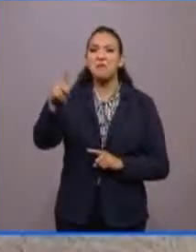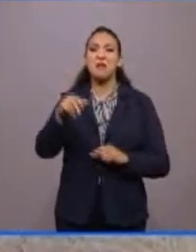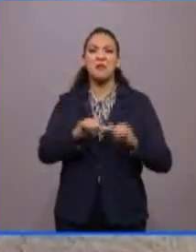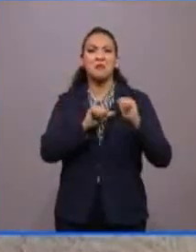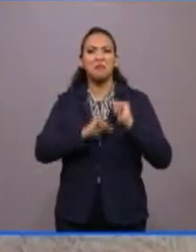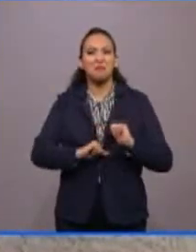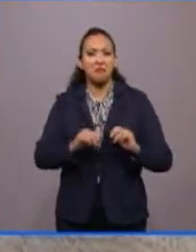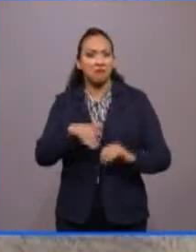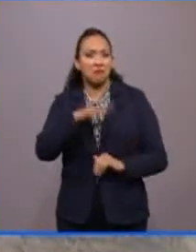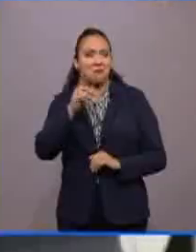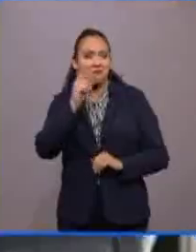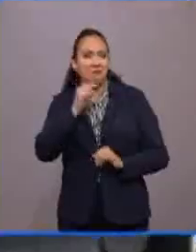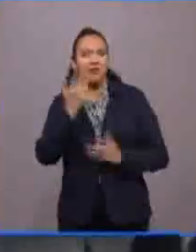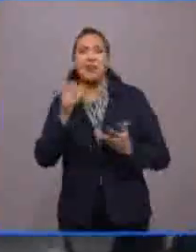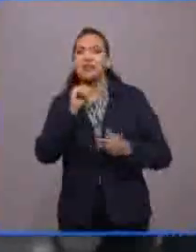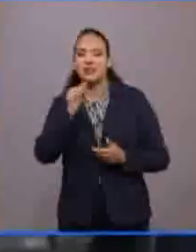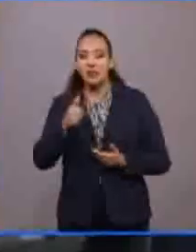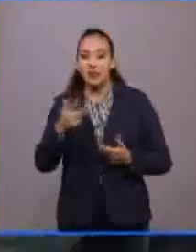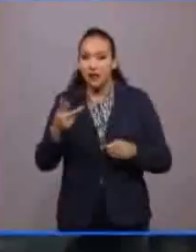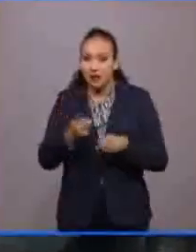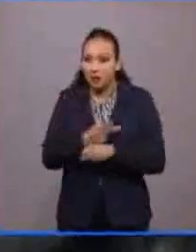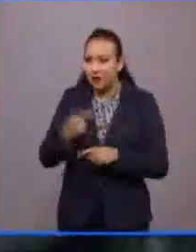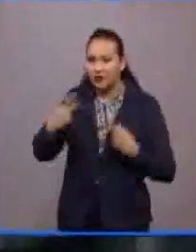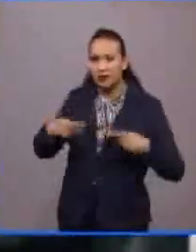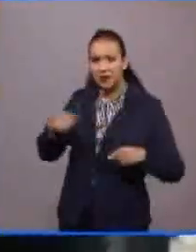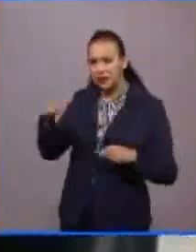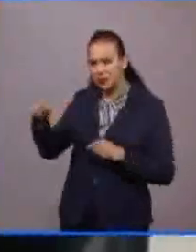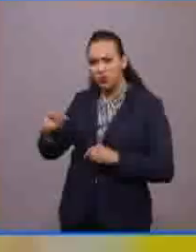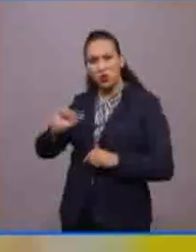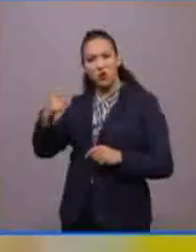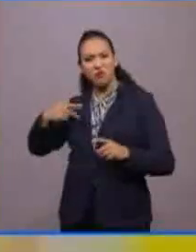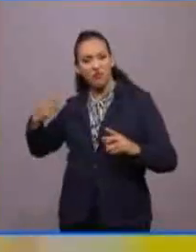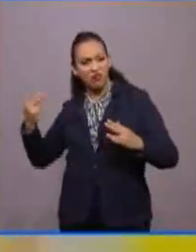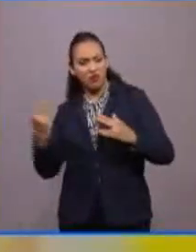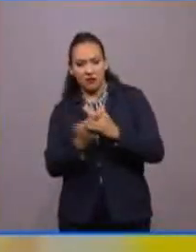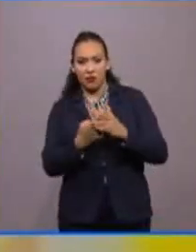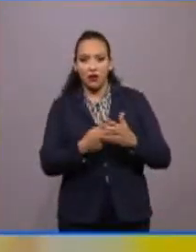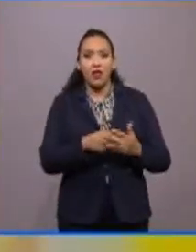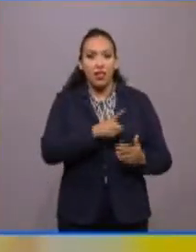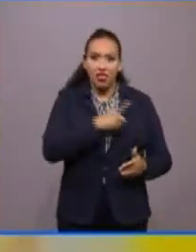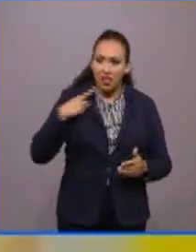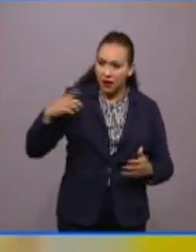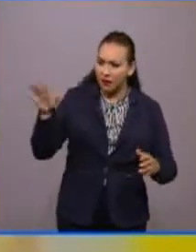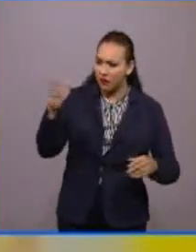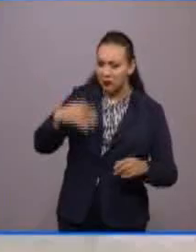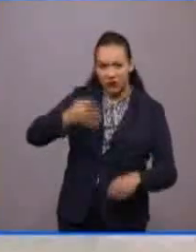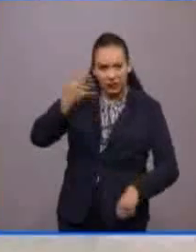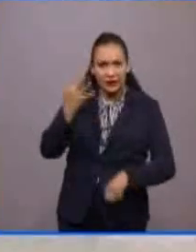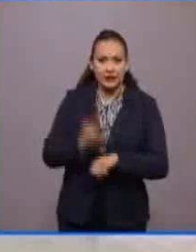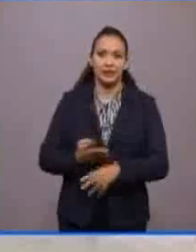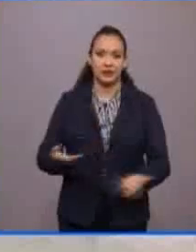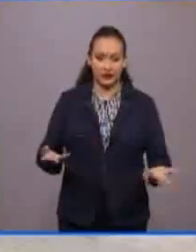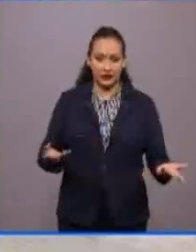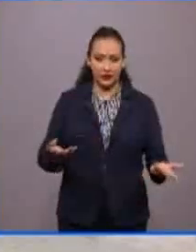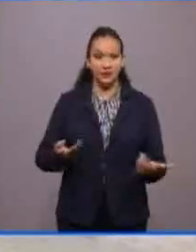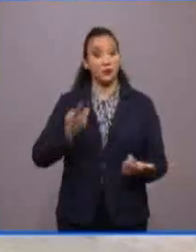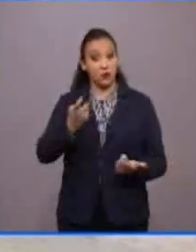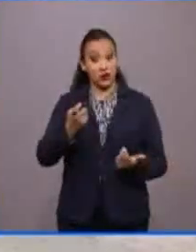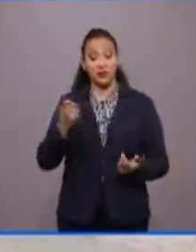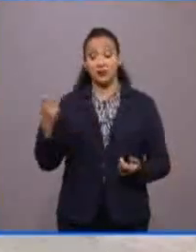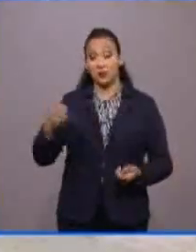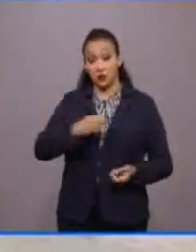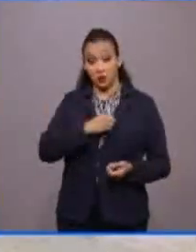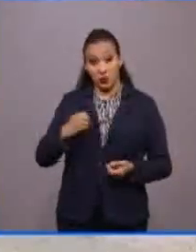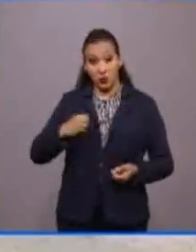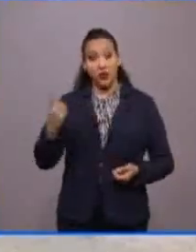que retrasa la búsqueda inmediata. Ante ello, las autoridades tienen un deber reforzado de diligencia, por lo que están obligadas